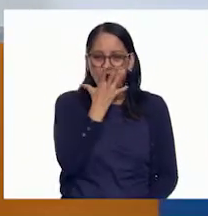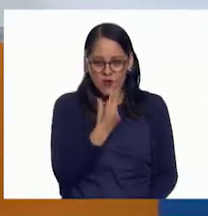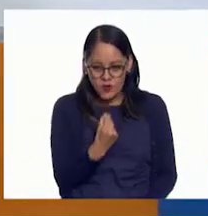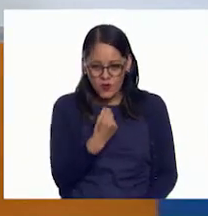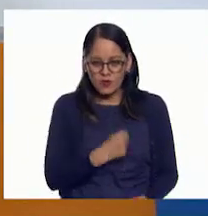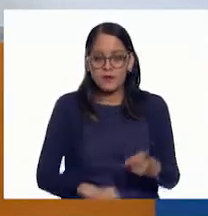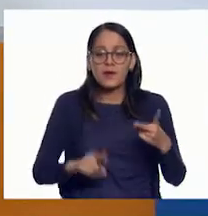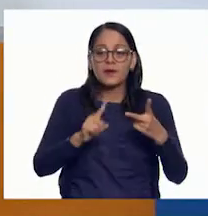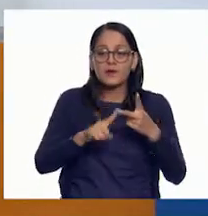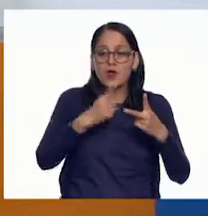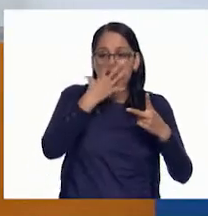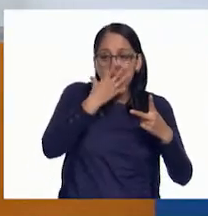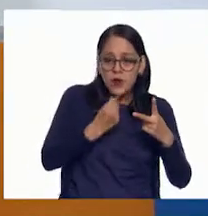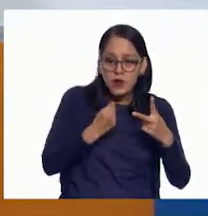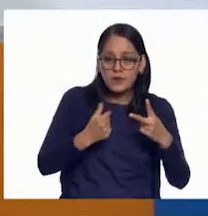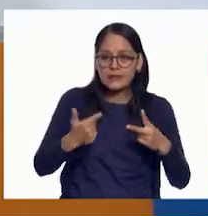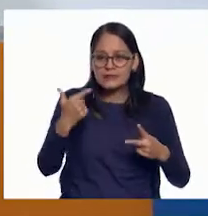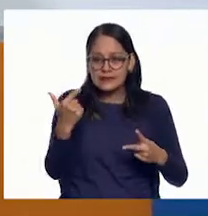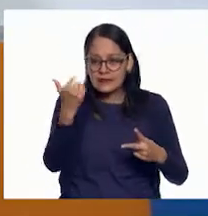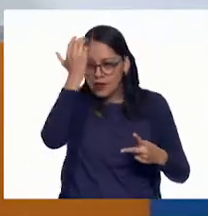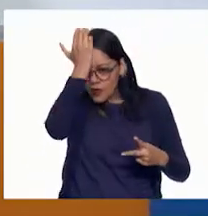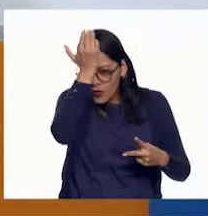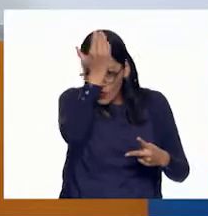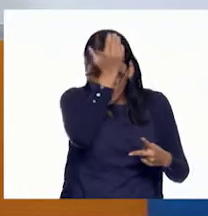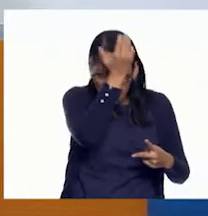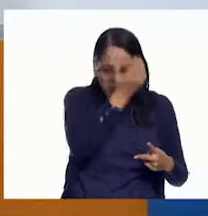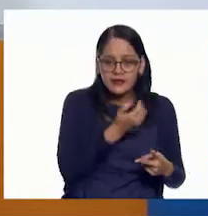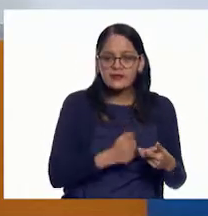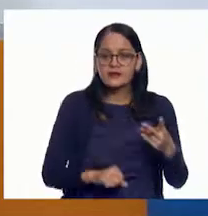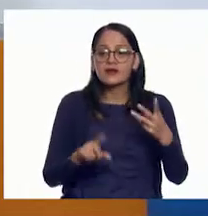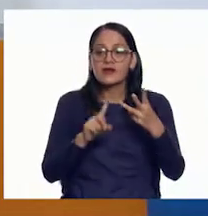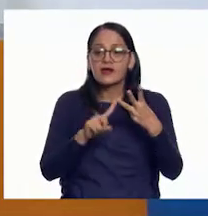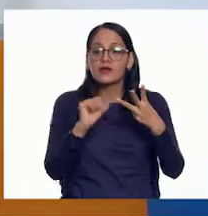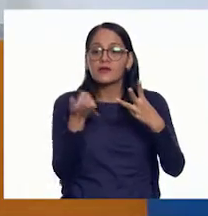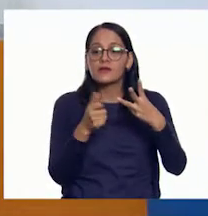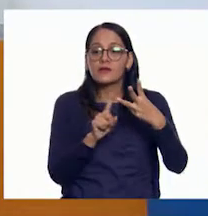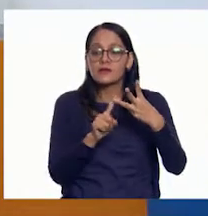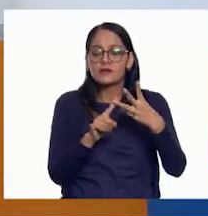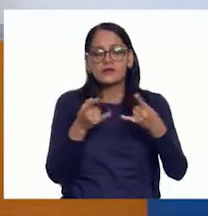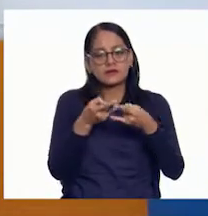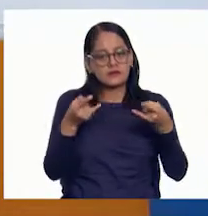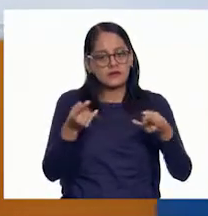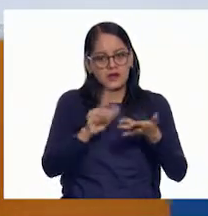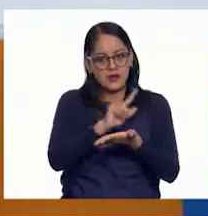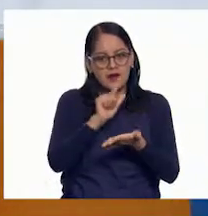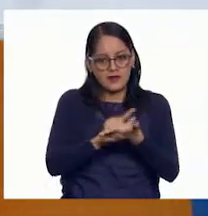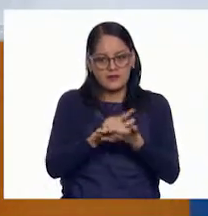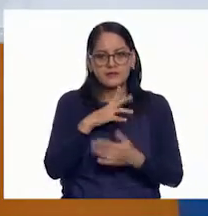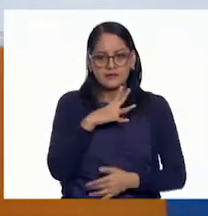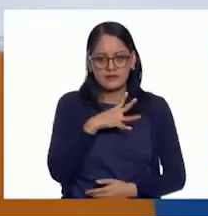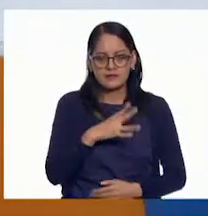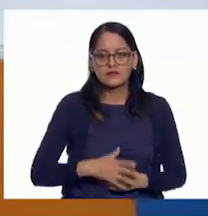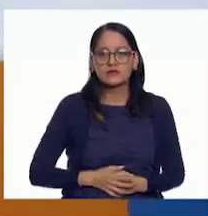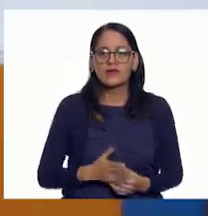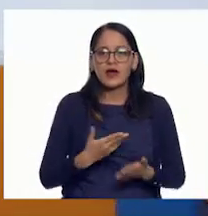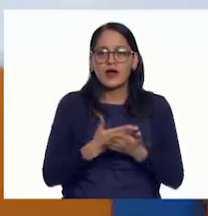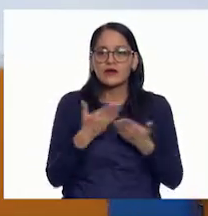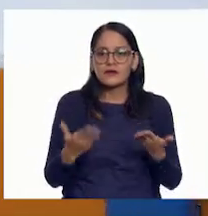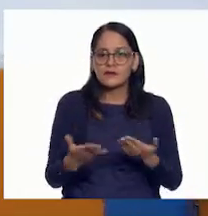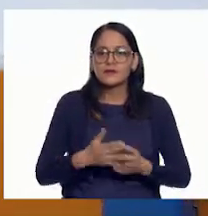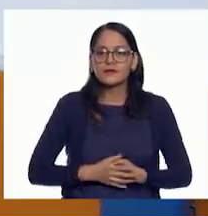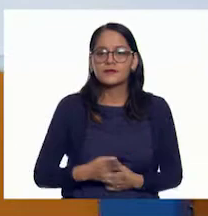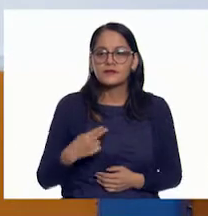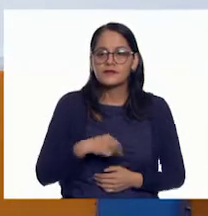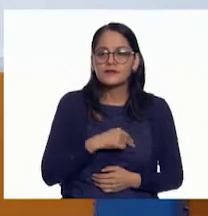7 cabritas, o algún cuento que hayan leído. Nosotros en esta ocasión vamos a